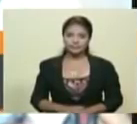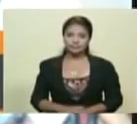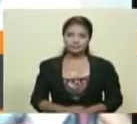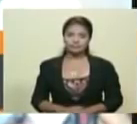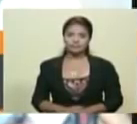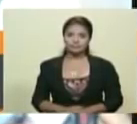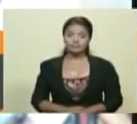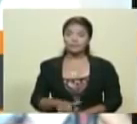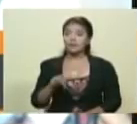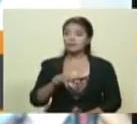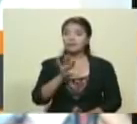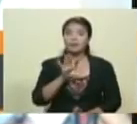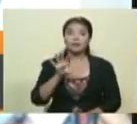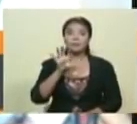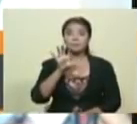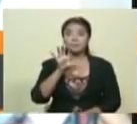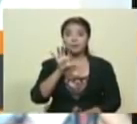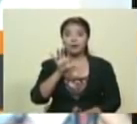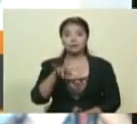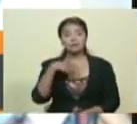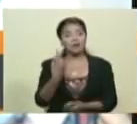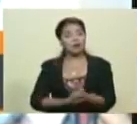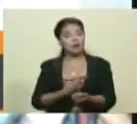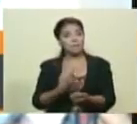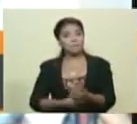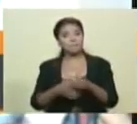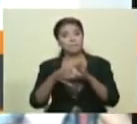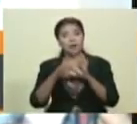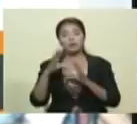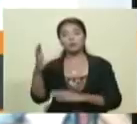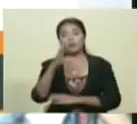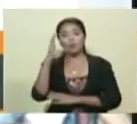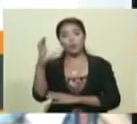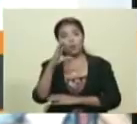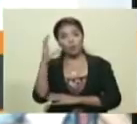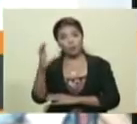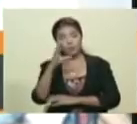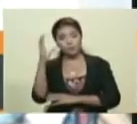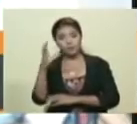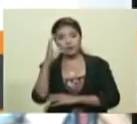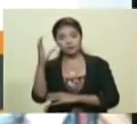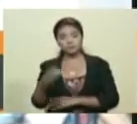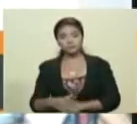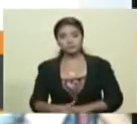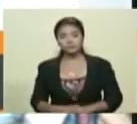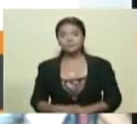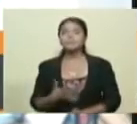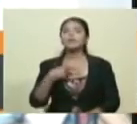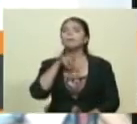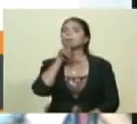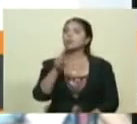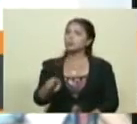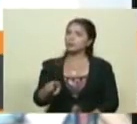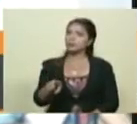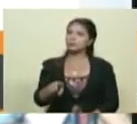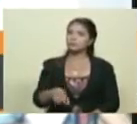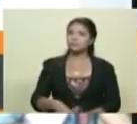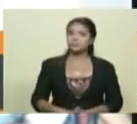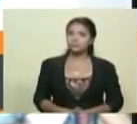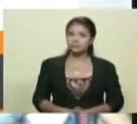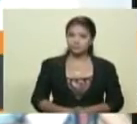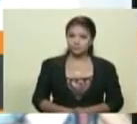el país vecino y hermano, Colombia. La pregunta es la siguiente, presidente.